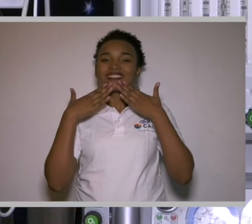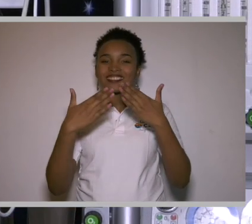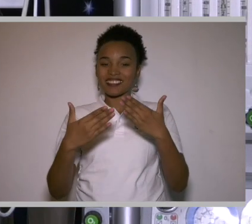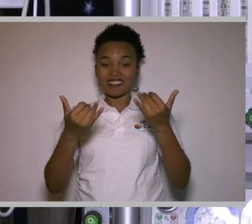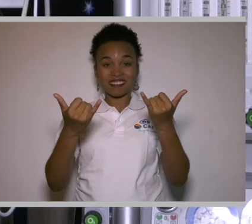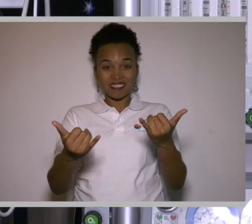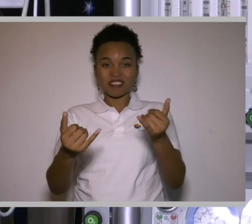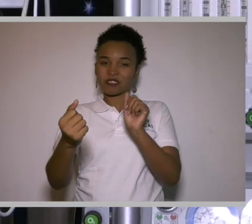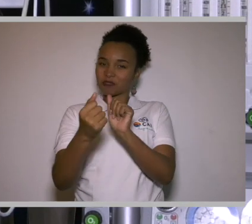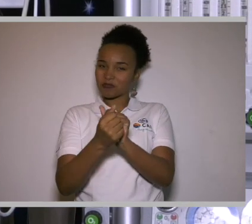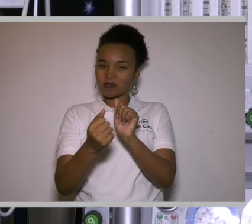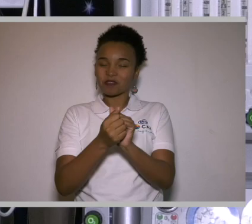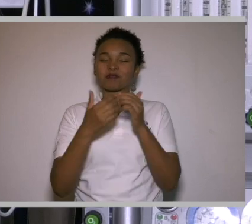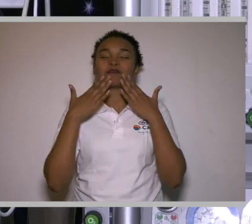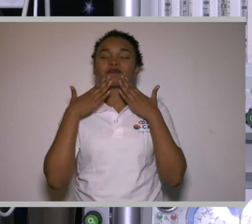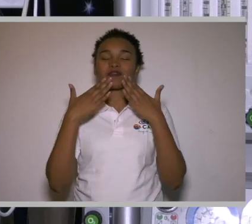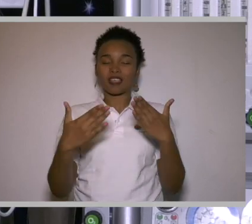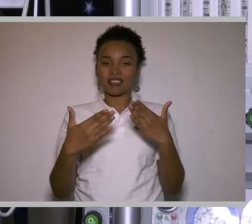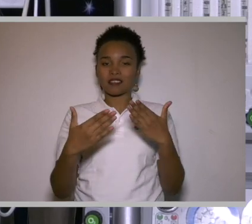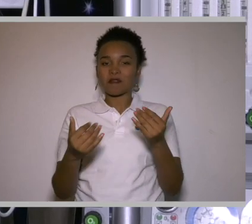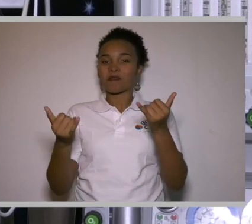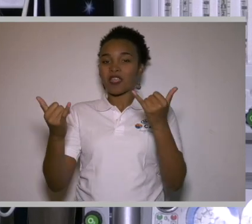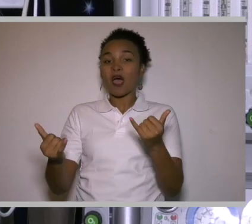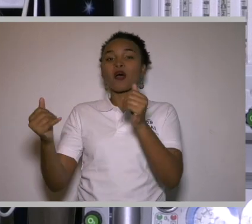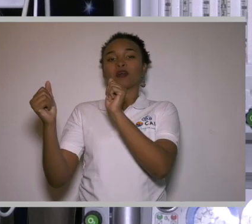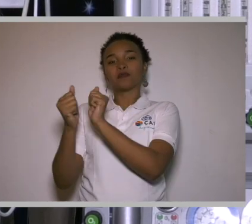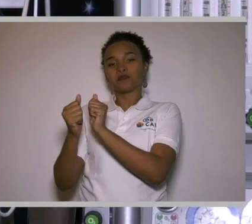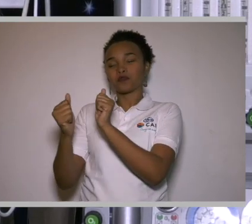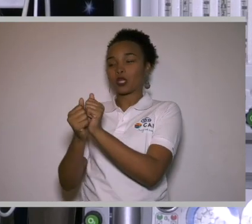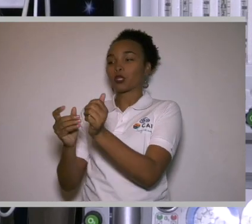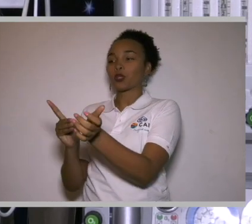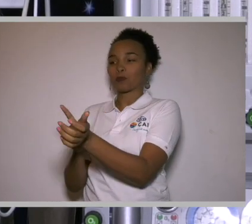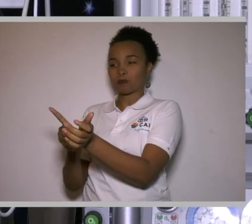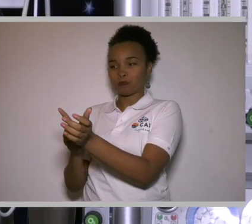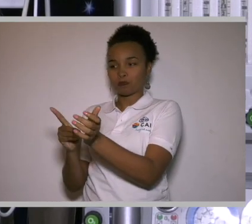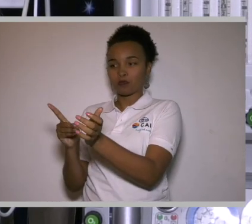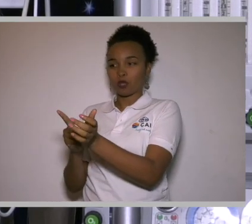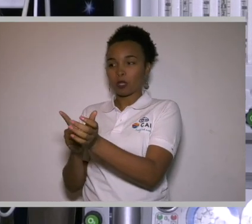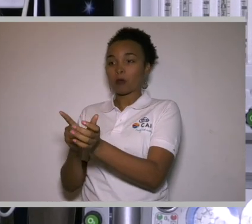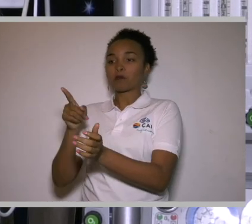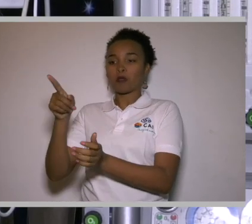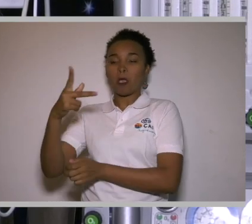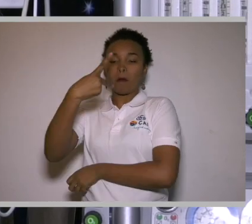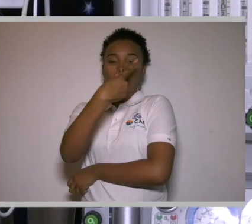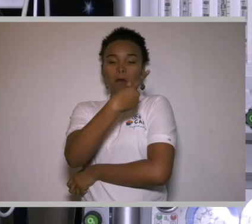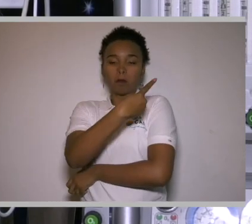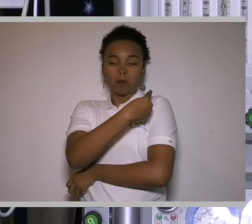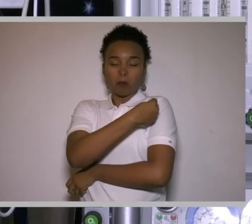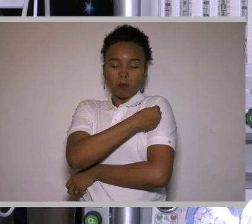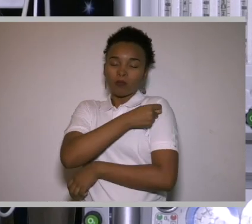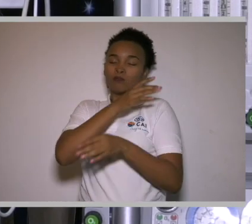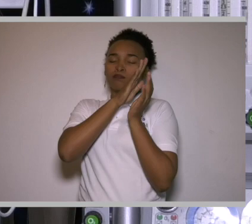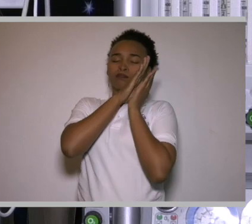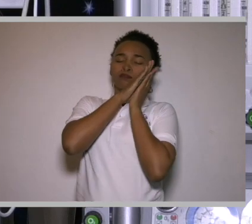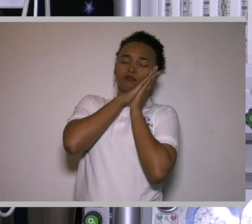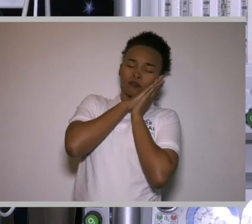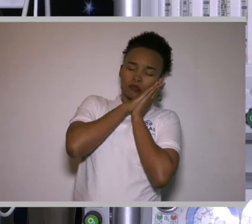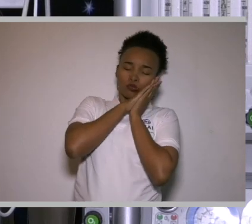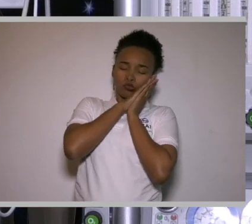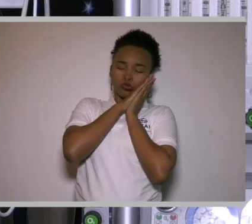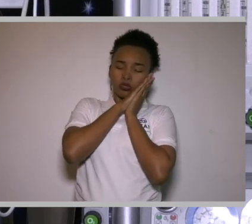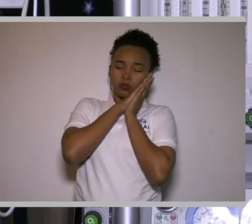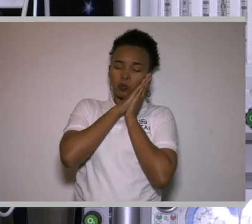Gracias por continuar con nosotros. Estamos en compañía de la doctora Dalma de la Rosa, anestesióloga pediatra, con